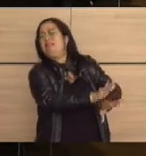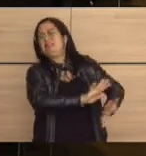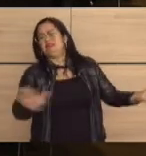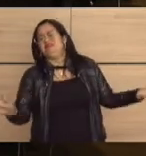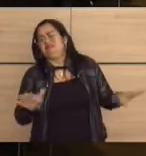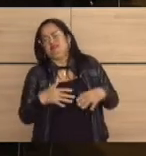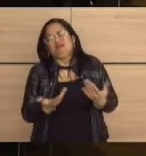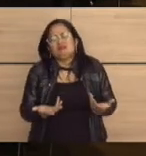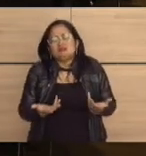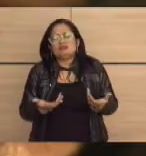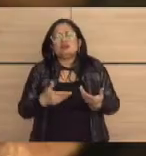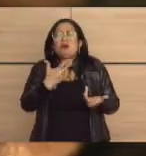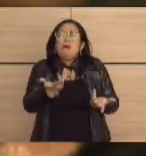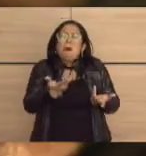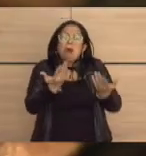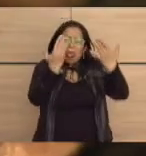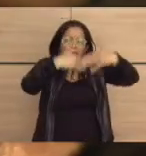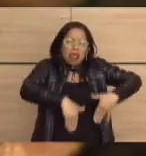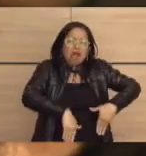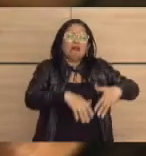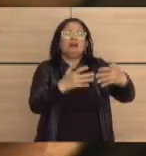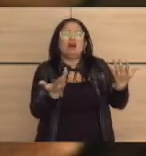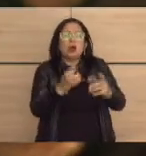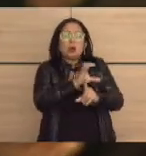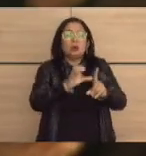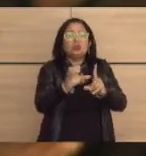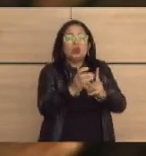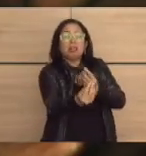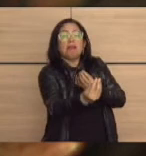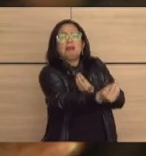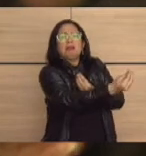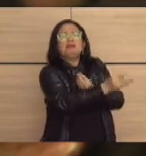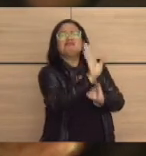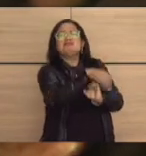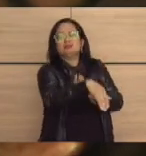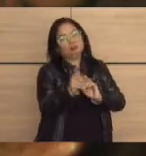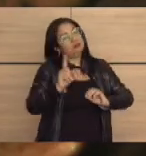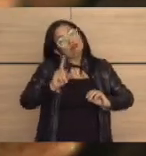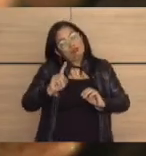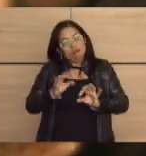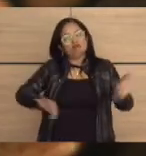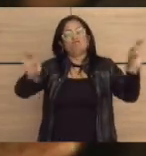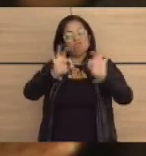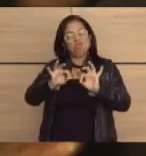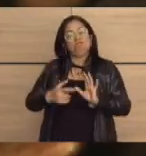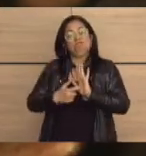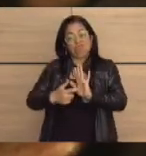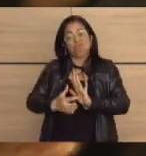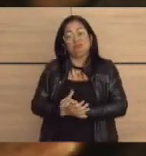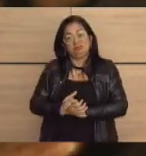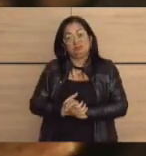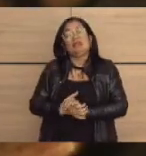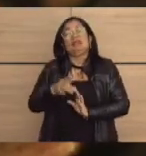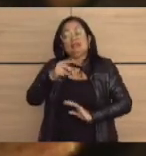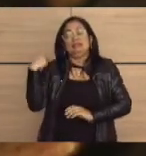pueblos sumergidos en unas subculturas. Creo que Ginsburg y un autor mexicano en